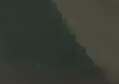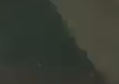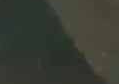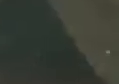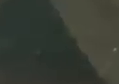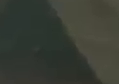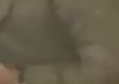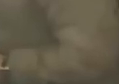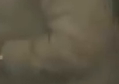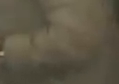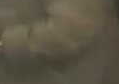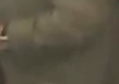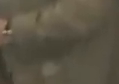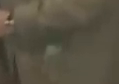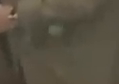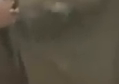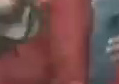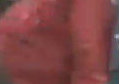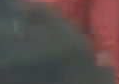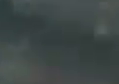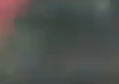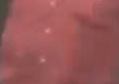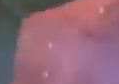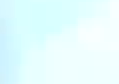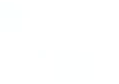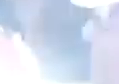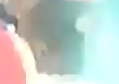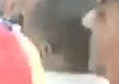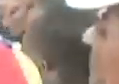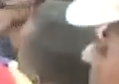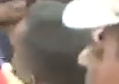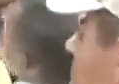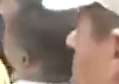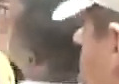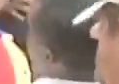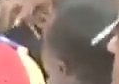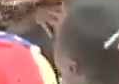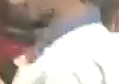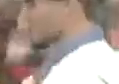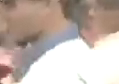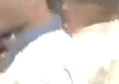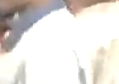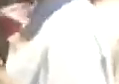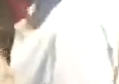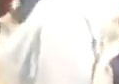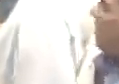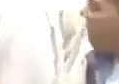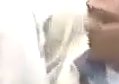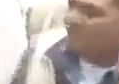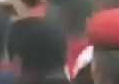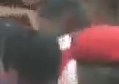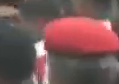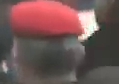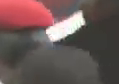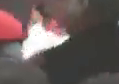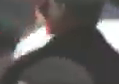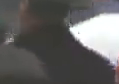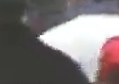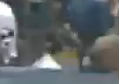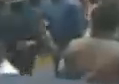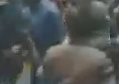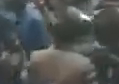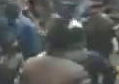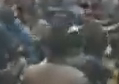referéndum revocatorio del 15 de agosto del 2004. Acción que demostró confianza y autodeterminación de un